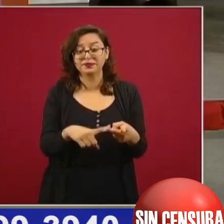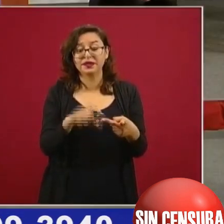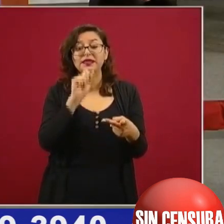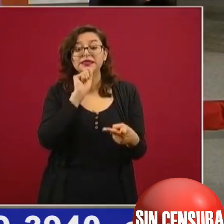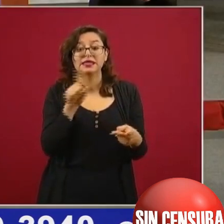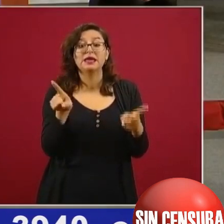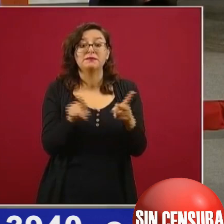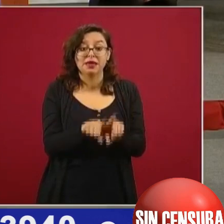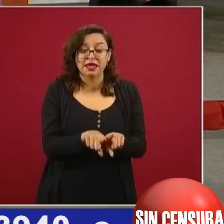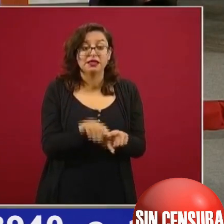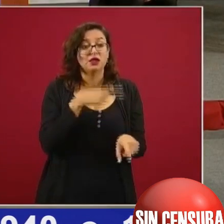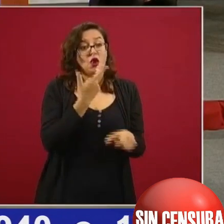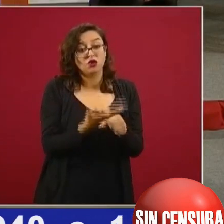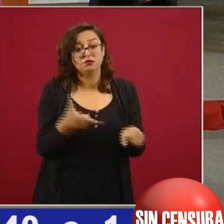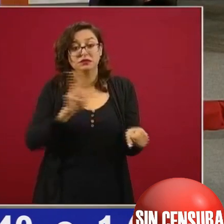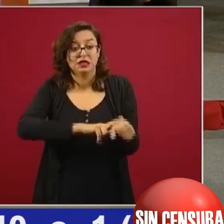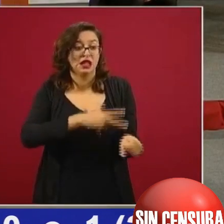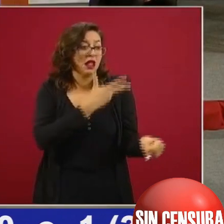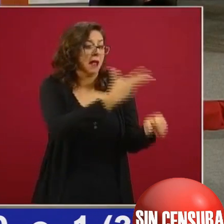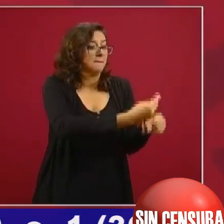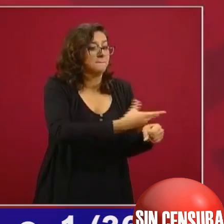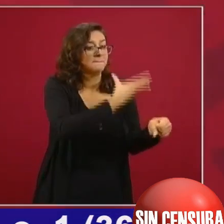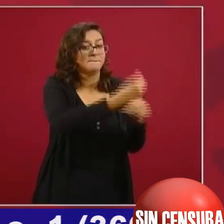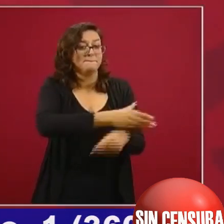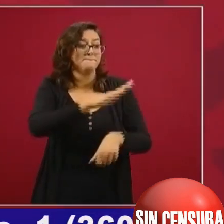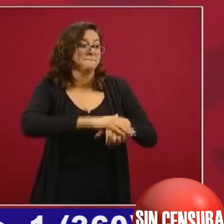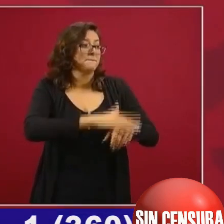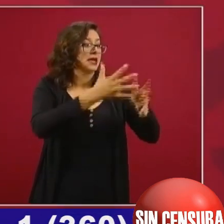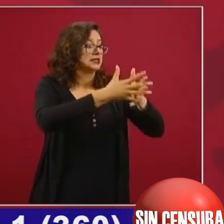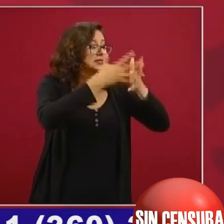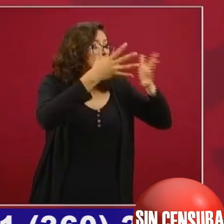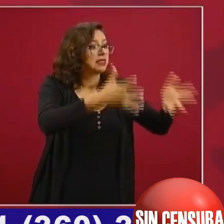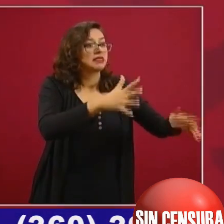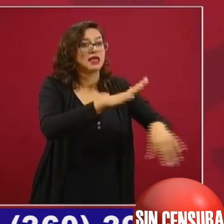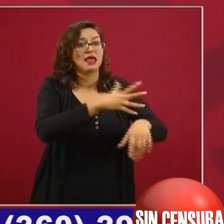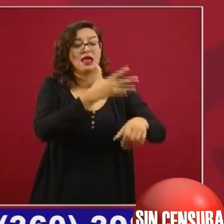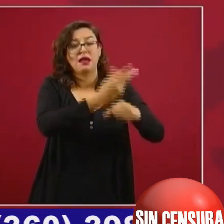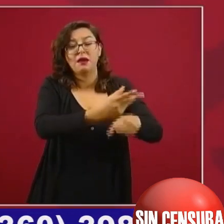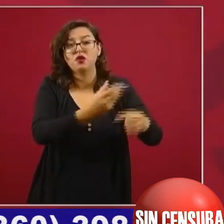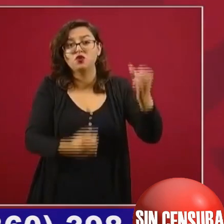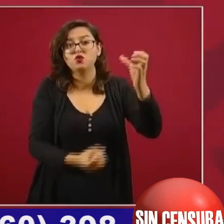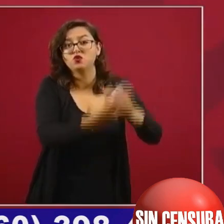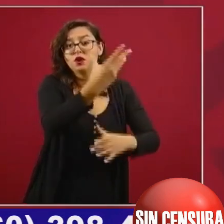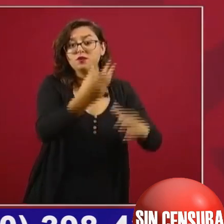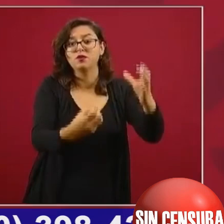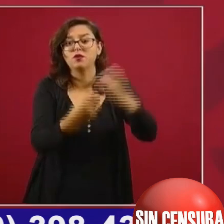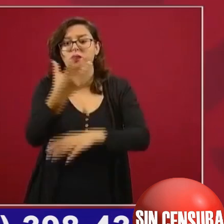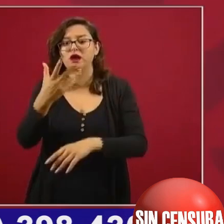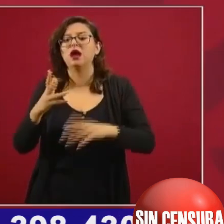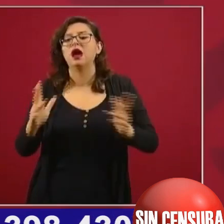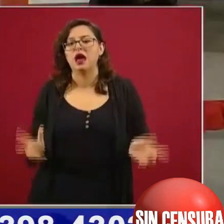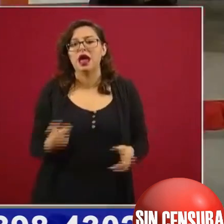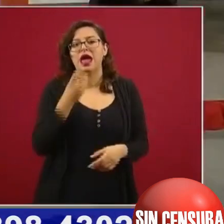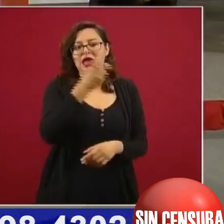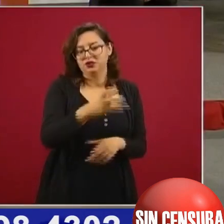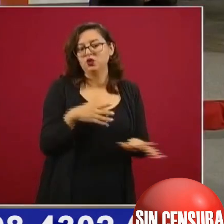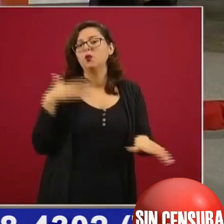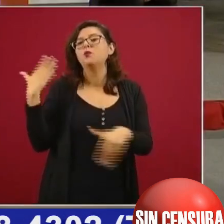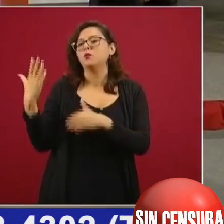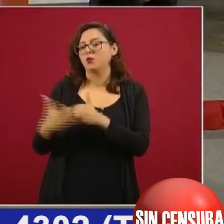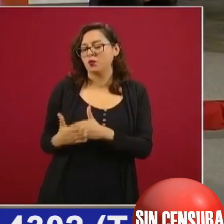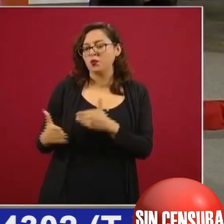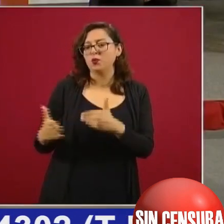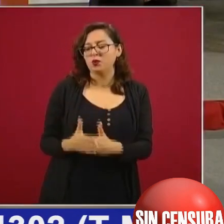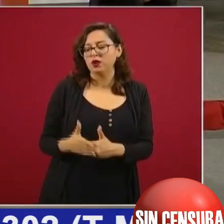la capacidad hospitalaria, es el elemento que ya menciona también el doctor Alcocer, que estaremos presentando en varias emisiones con